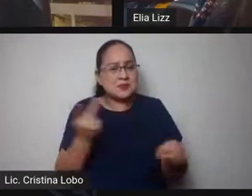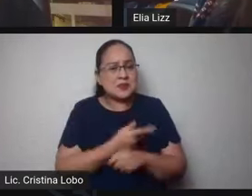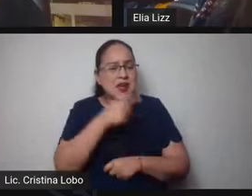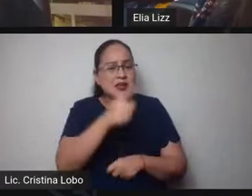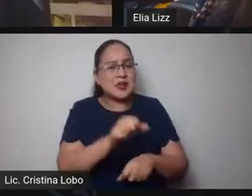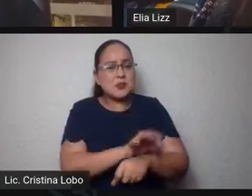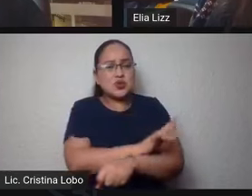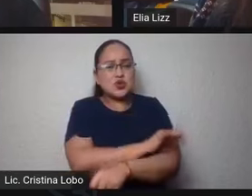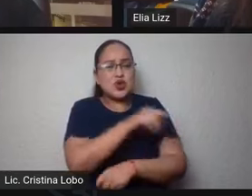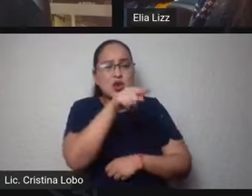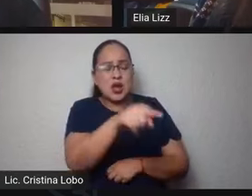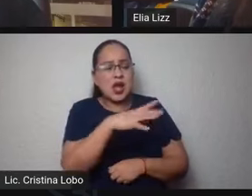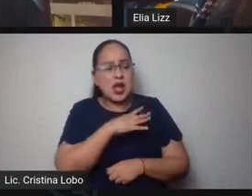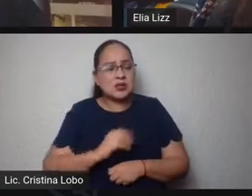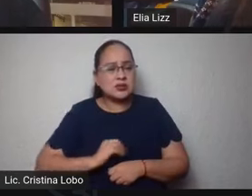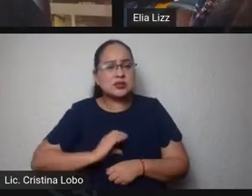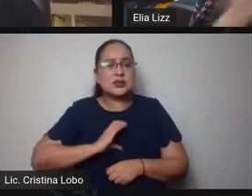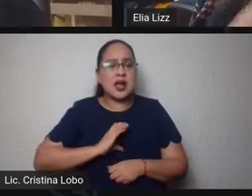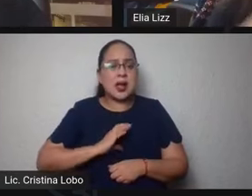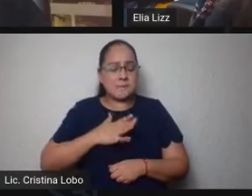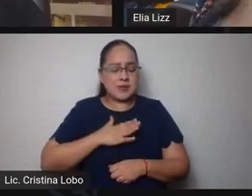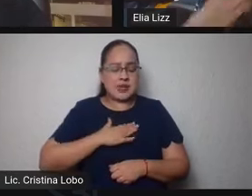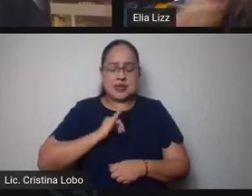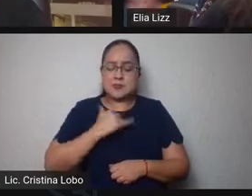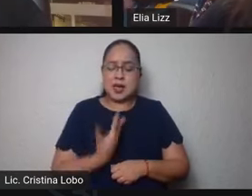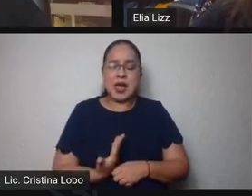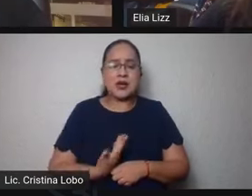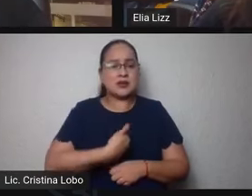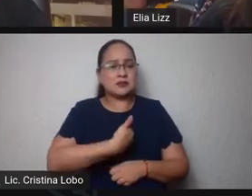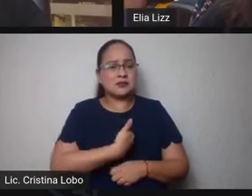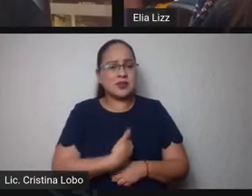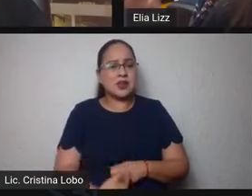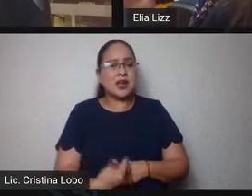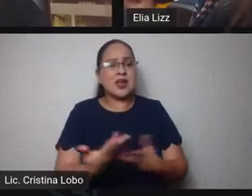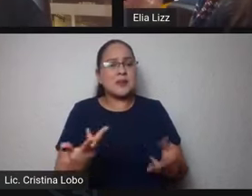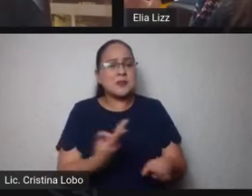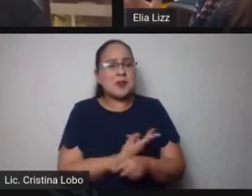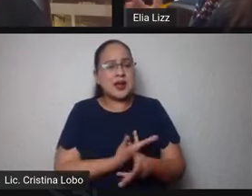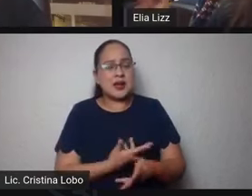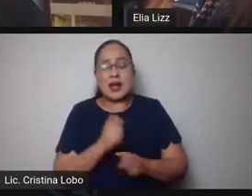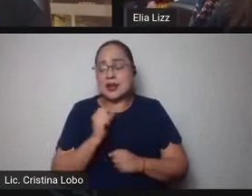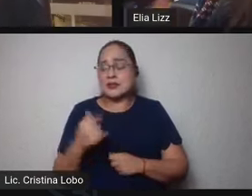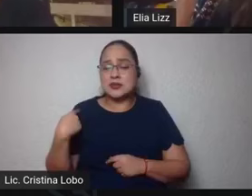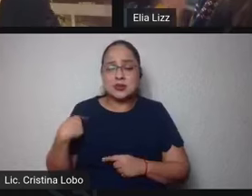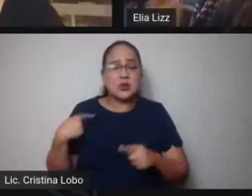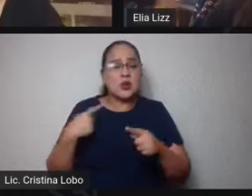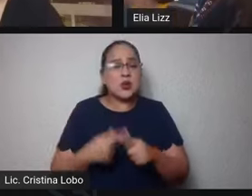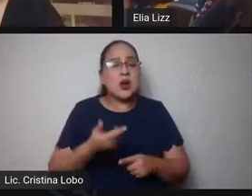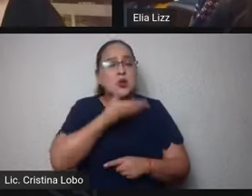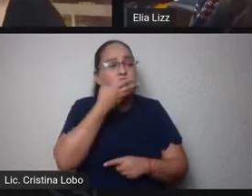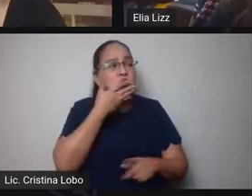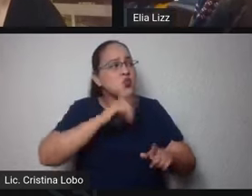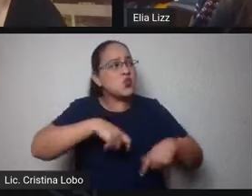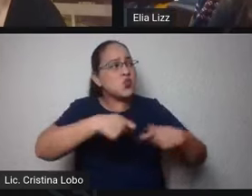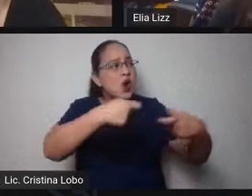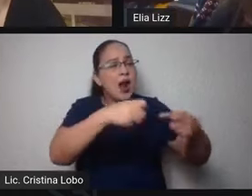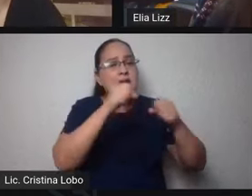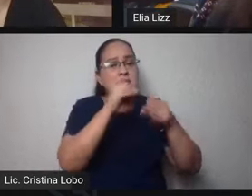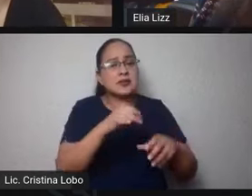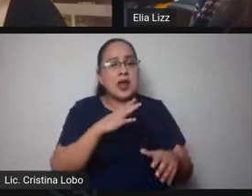a la autoestima, a la autoimagen, porque así hemos venido creciendo justamente con este estereotipo de llegas a esta